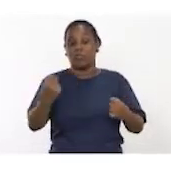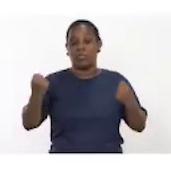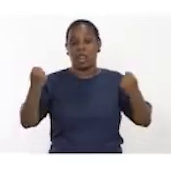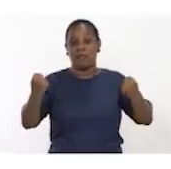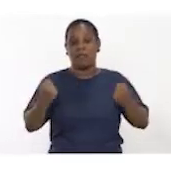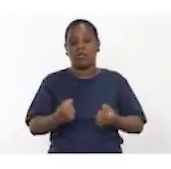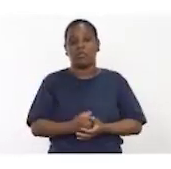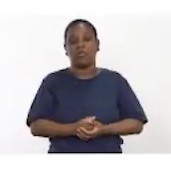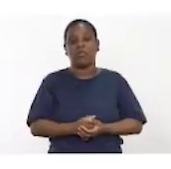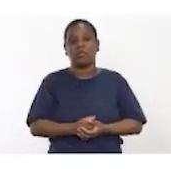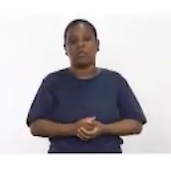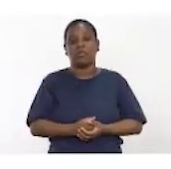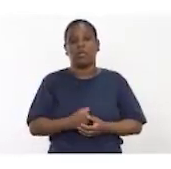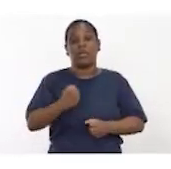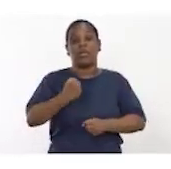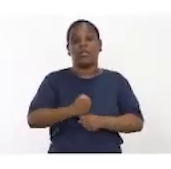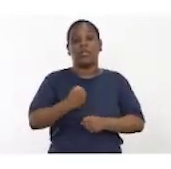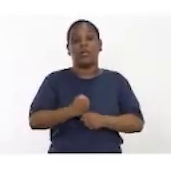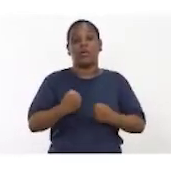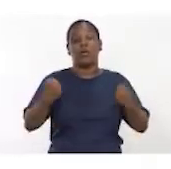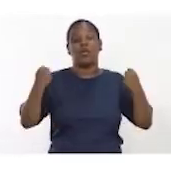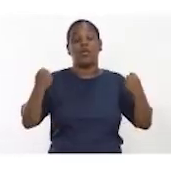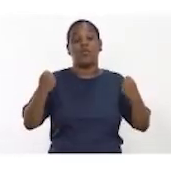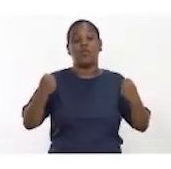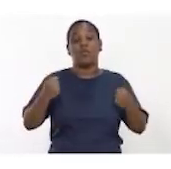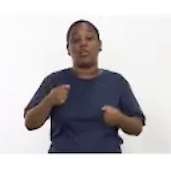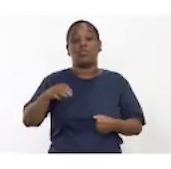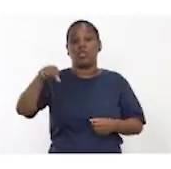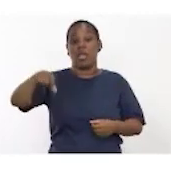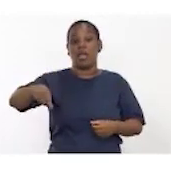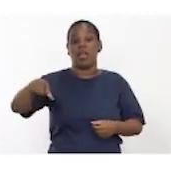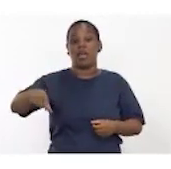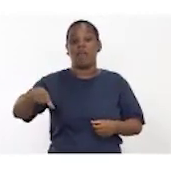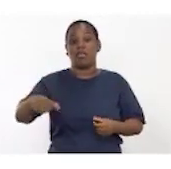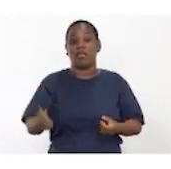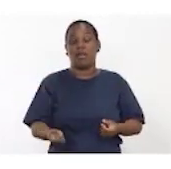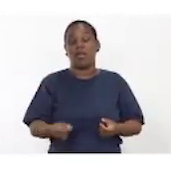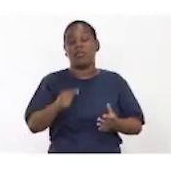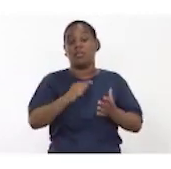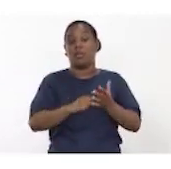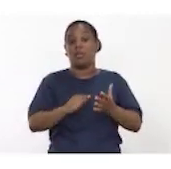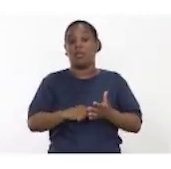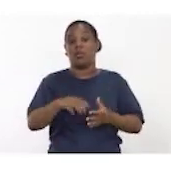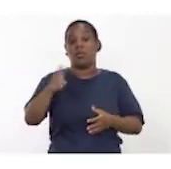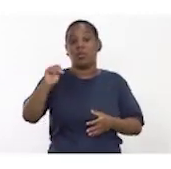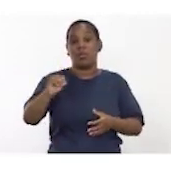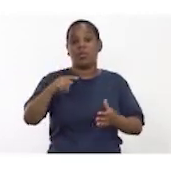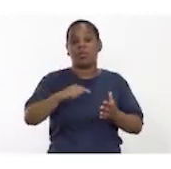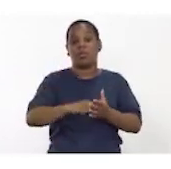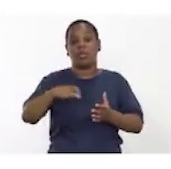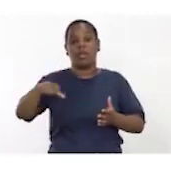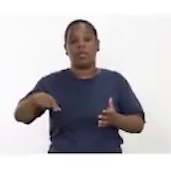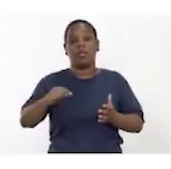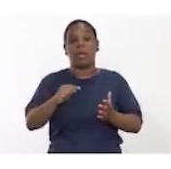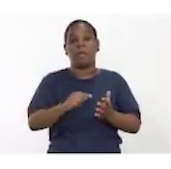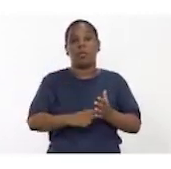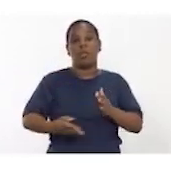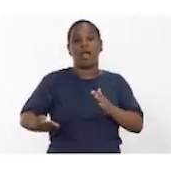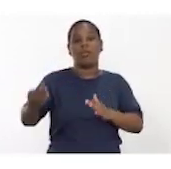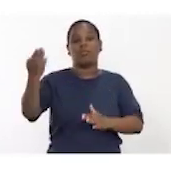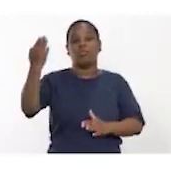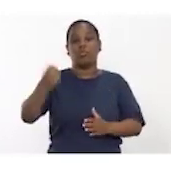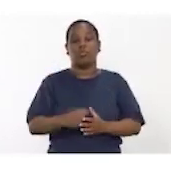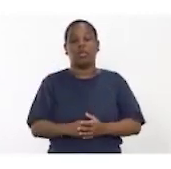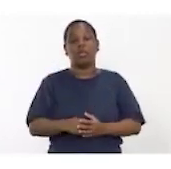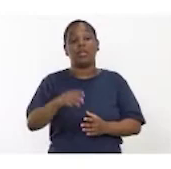las fuerzas. Que el trabajo de la fuerza de gravedad se calcula como masa por la gravedad por la